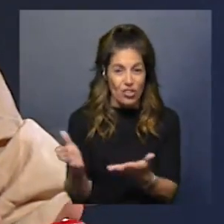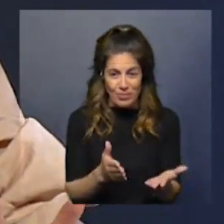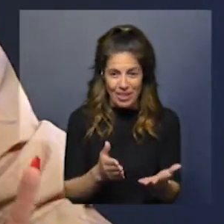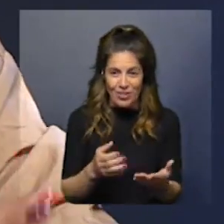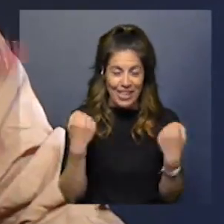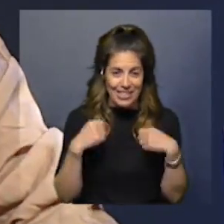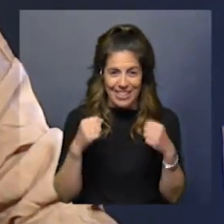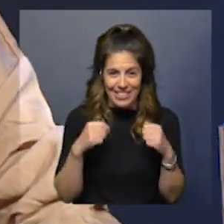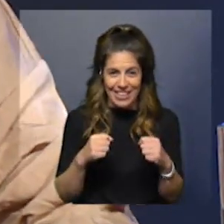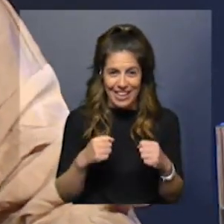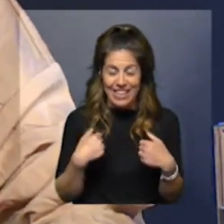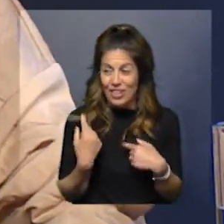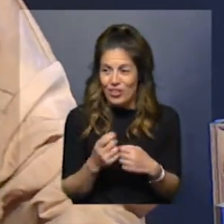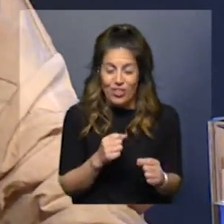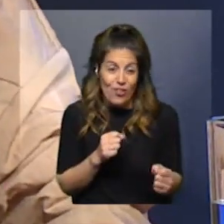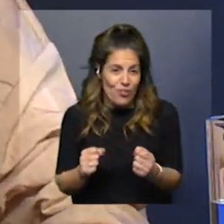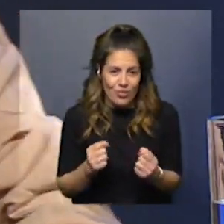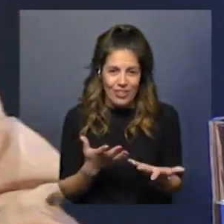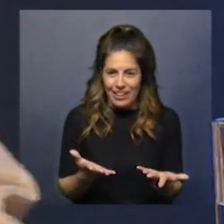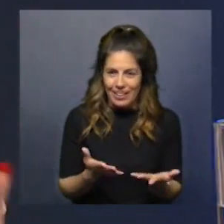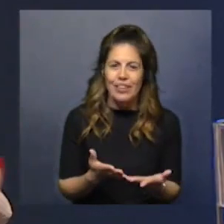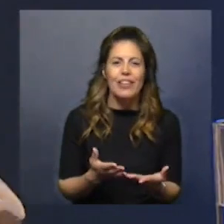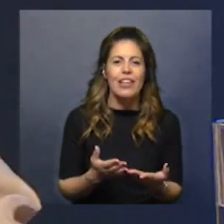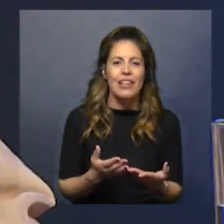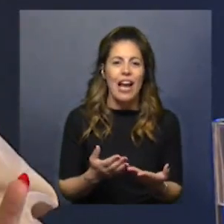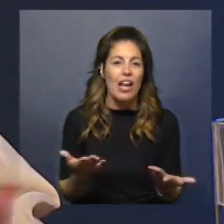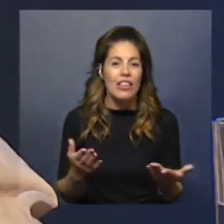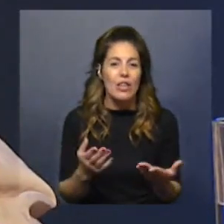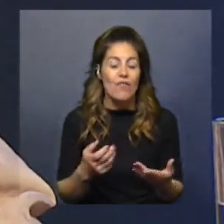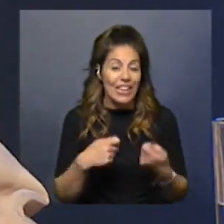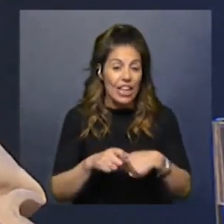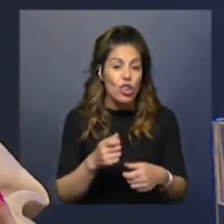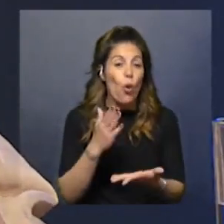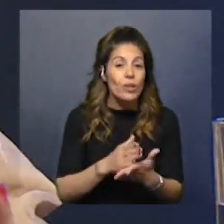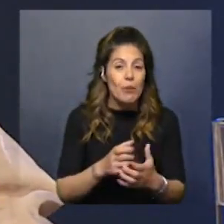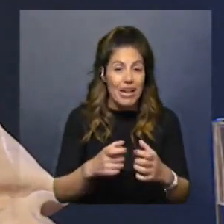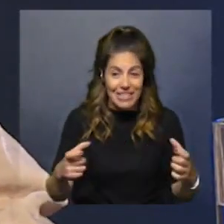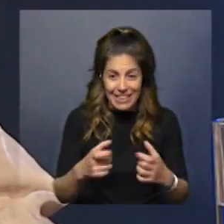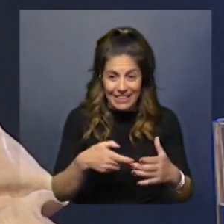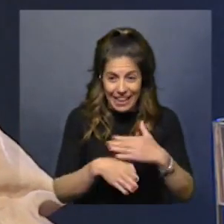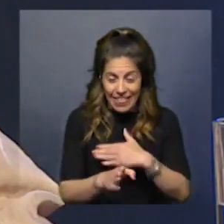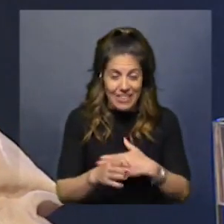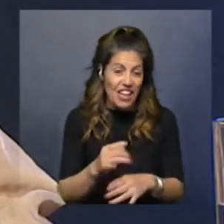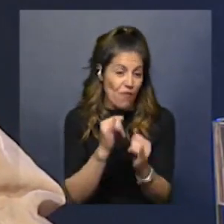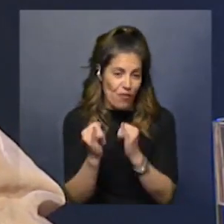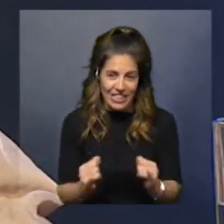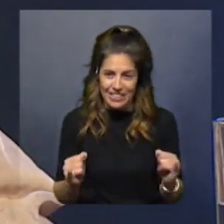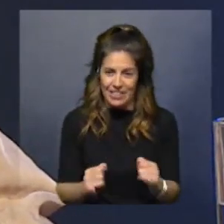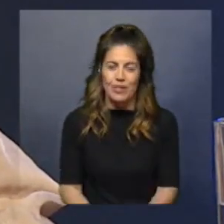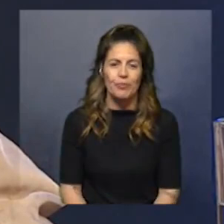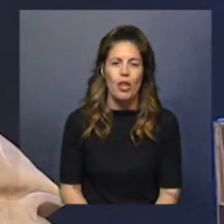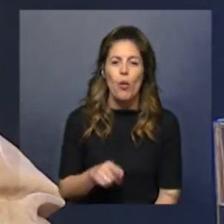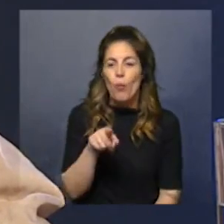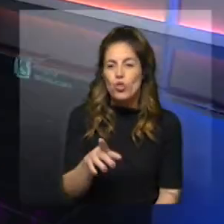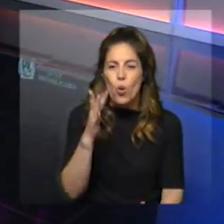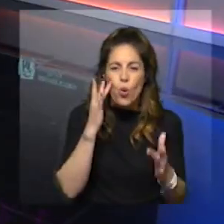estamos re en una de manija. Y bueno, y vendiendo en las últimas entradas, así que estamos muy felices. Fundamental. Luana, sos un artista